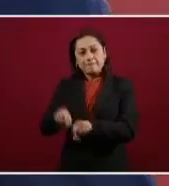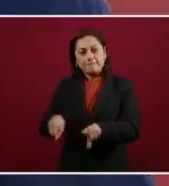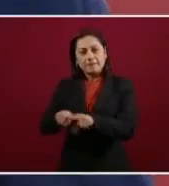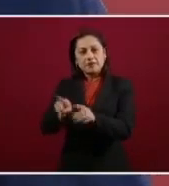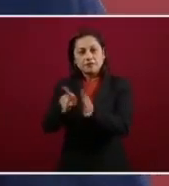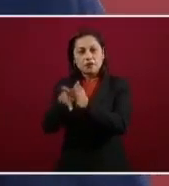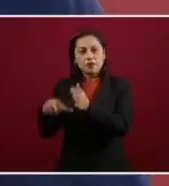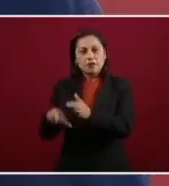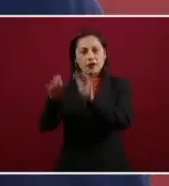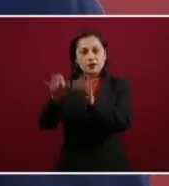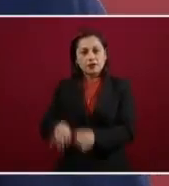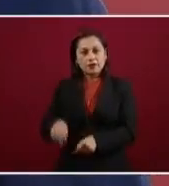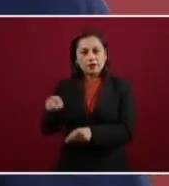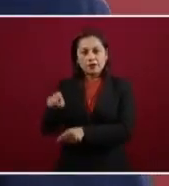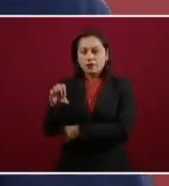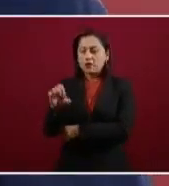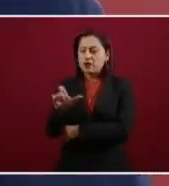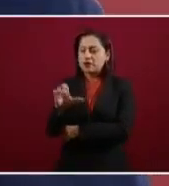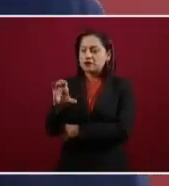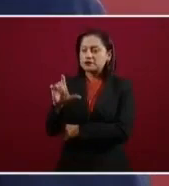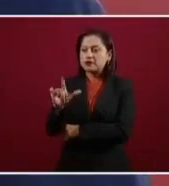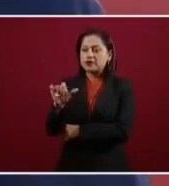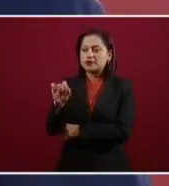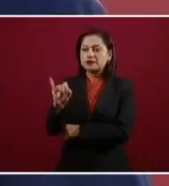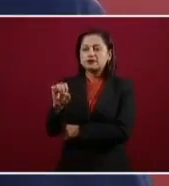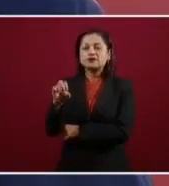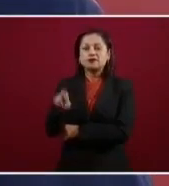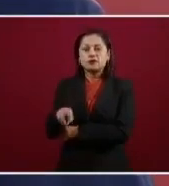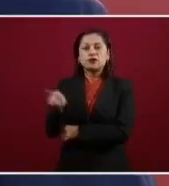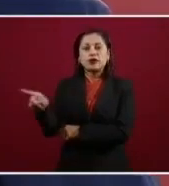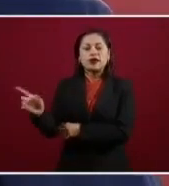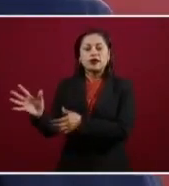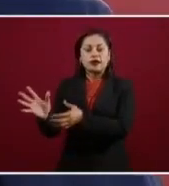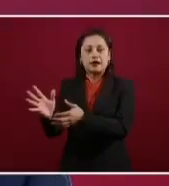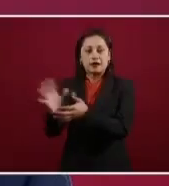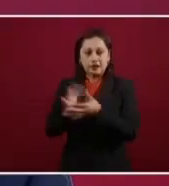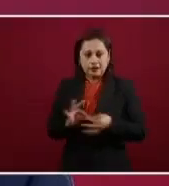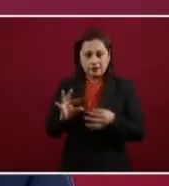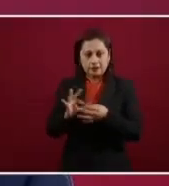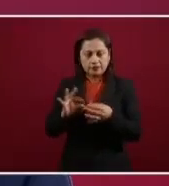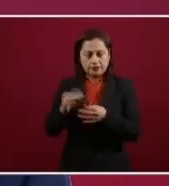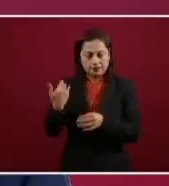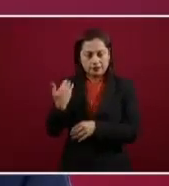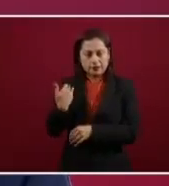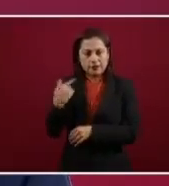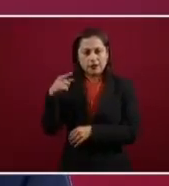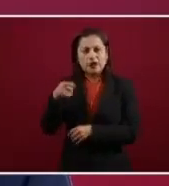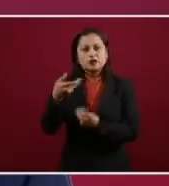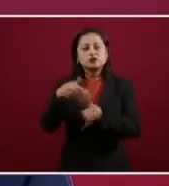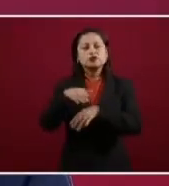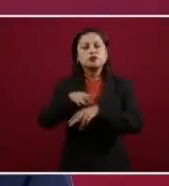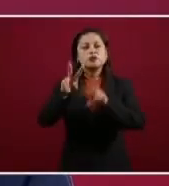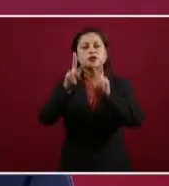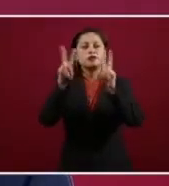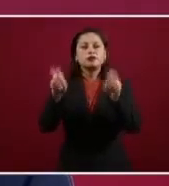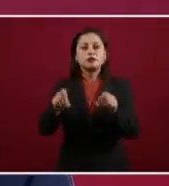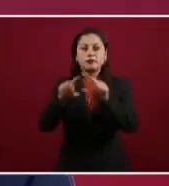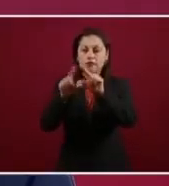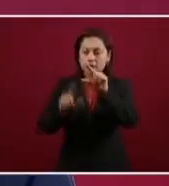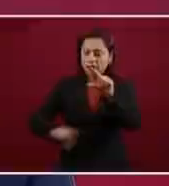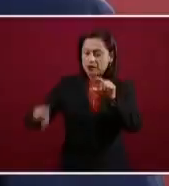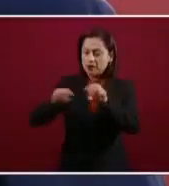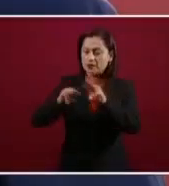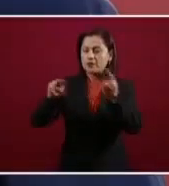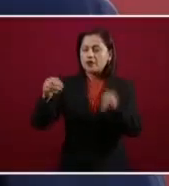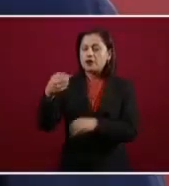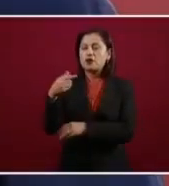este de la piratería que hay en el golfo en